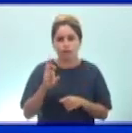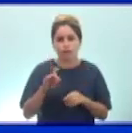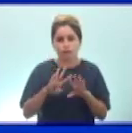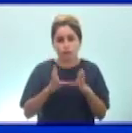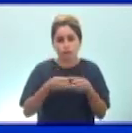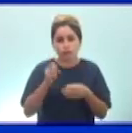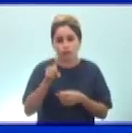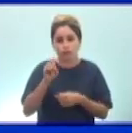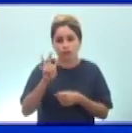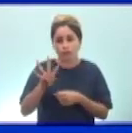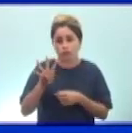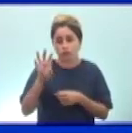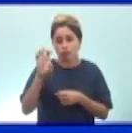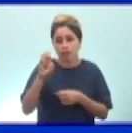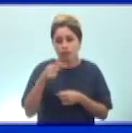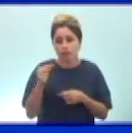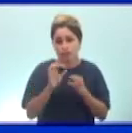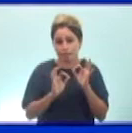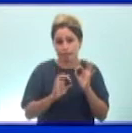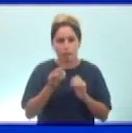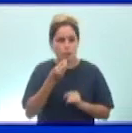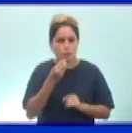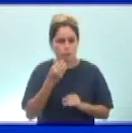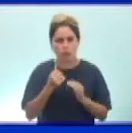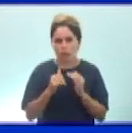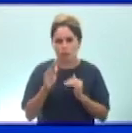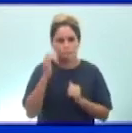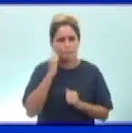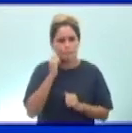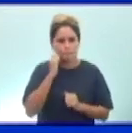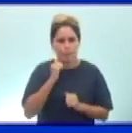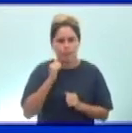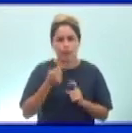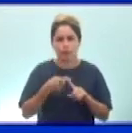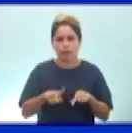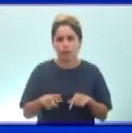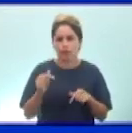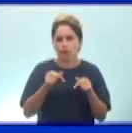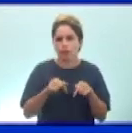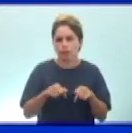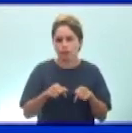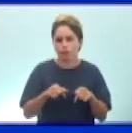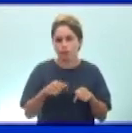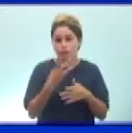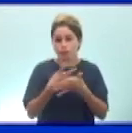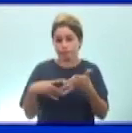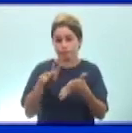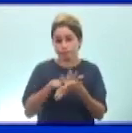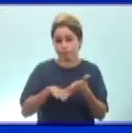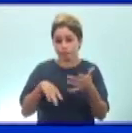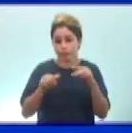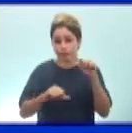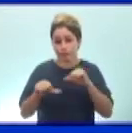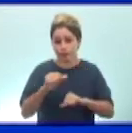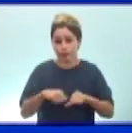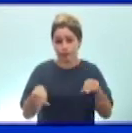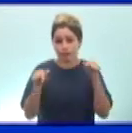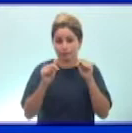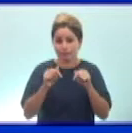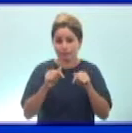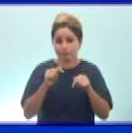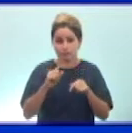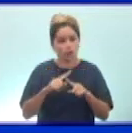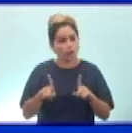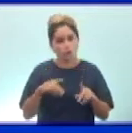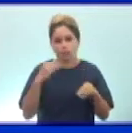de 14 electrones. Pudieran existir más subniveles, pero hasta el momento la cantidad de elementos que hay en la tabla periódica no permite que analicemos